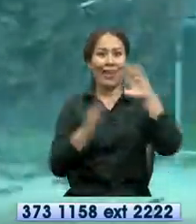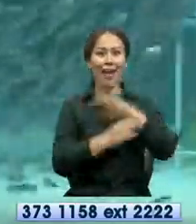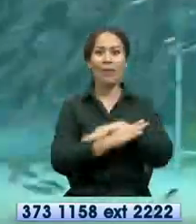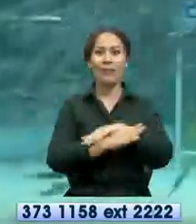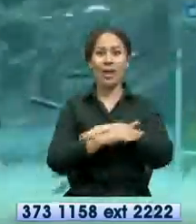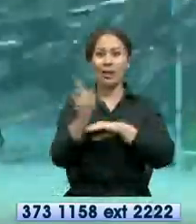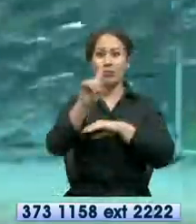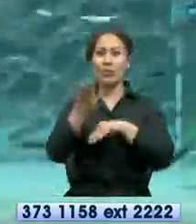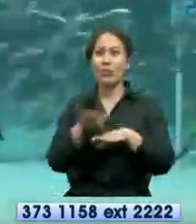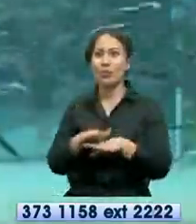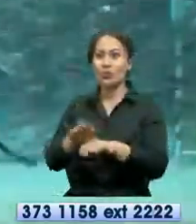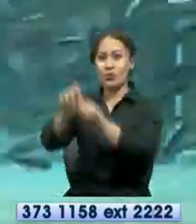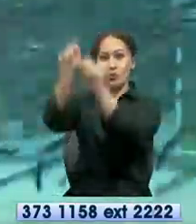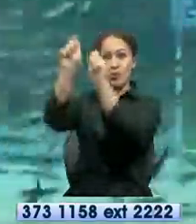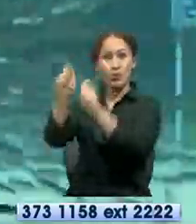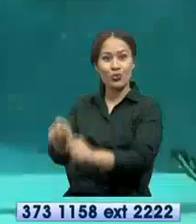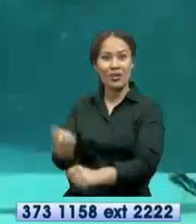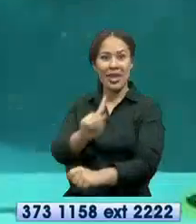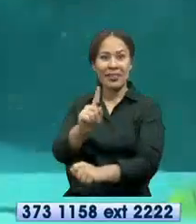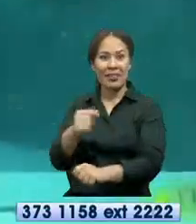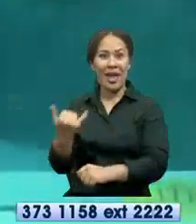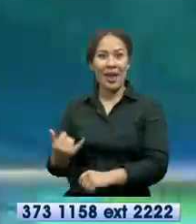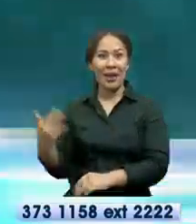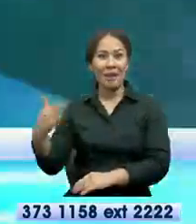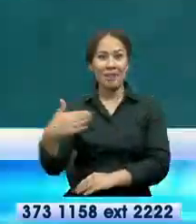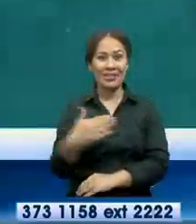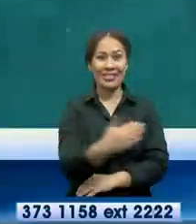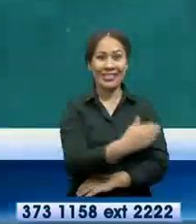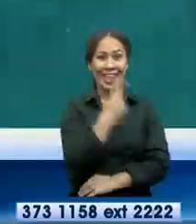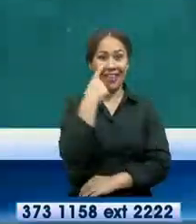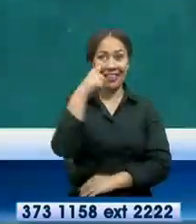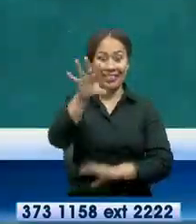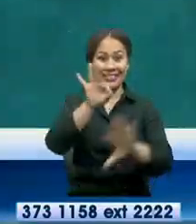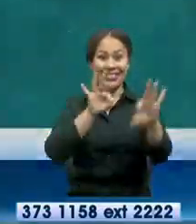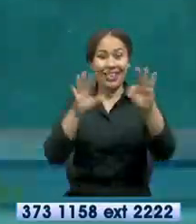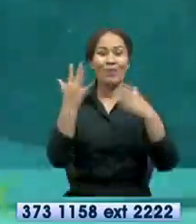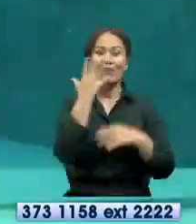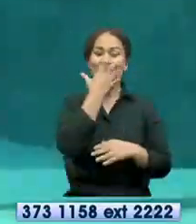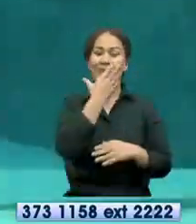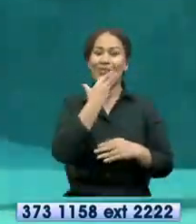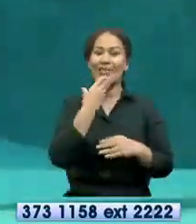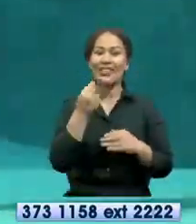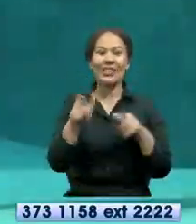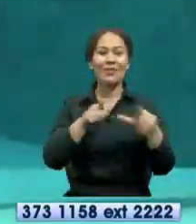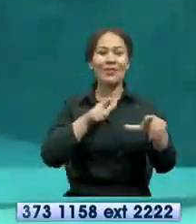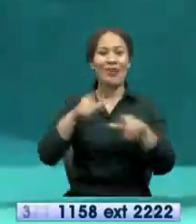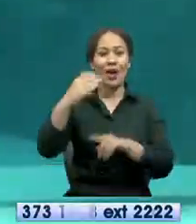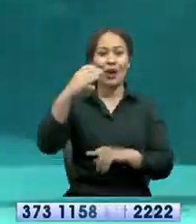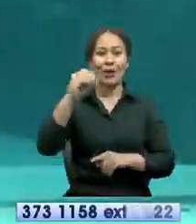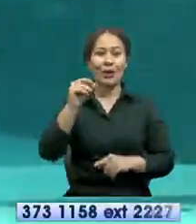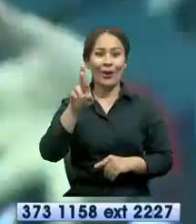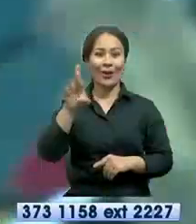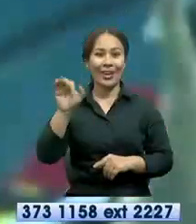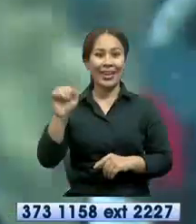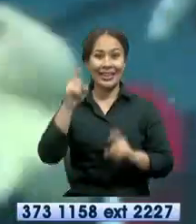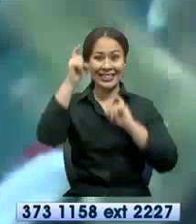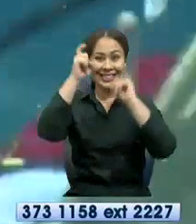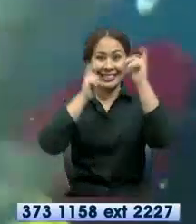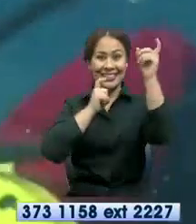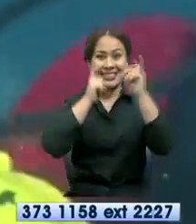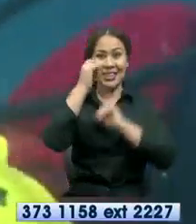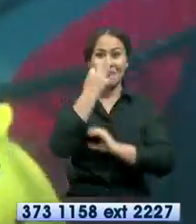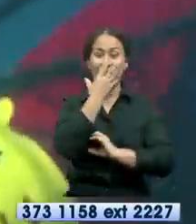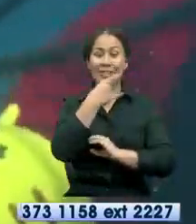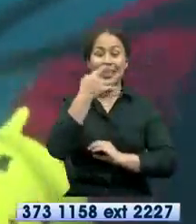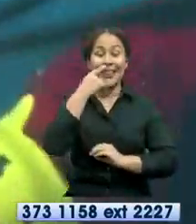y los renos por miles de sardinas. El gigantesco acuario Coex de la capital surcoreana ofrece un espectáculo donde